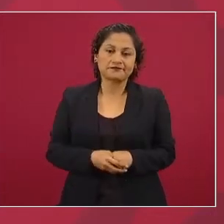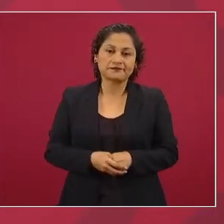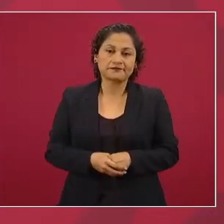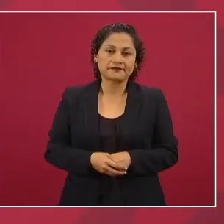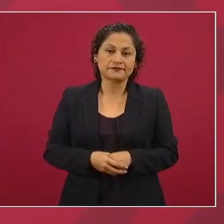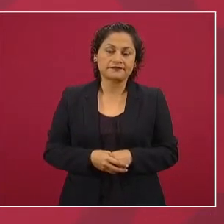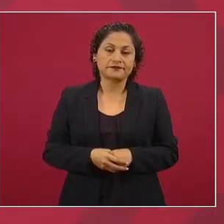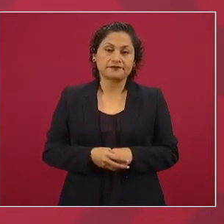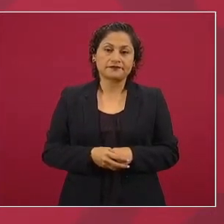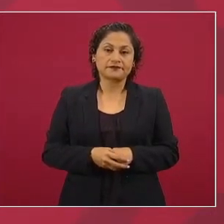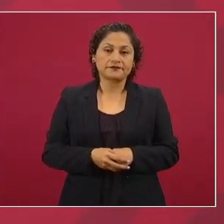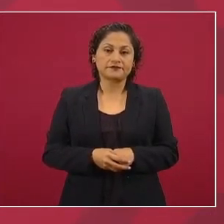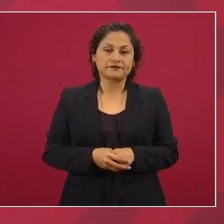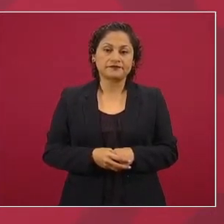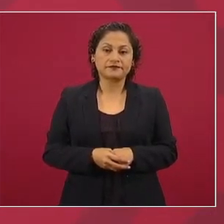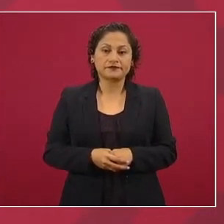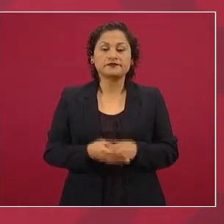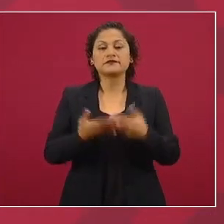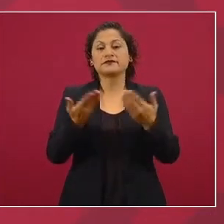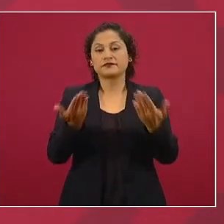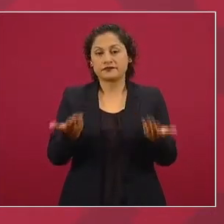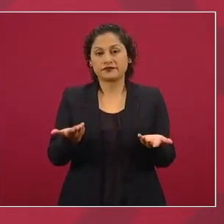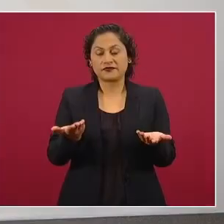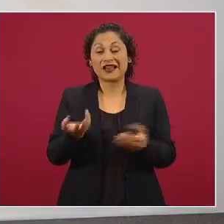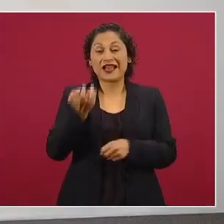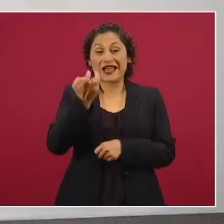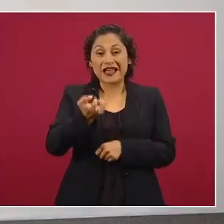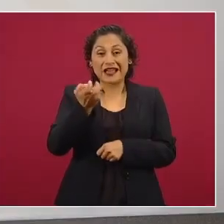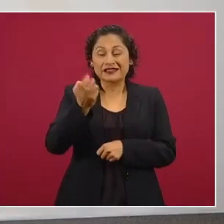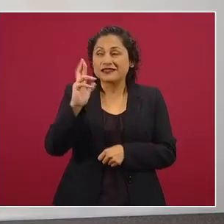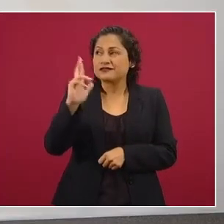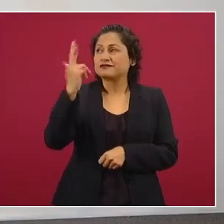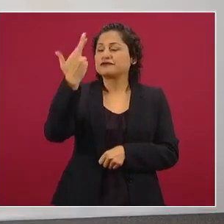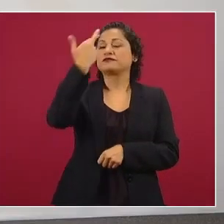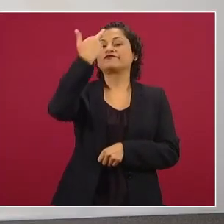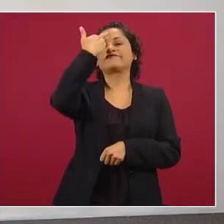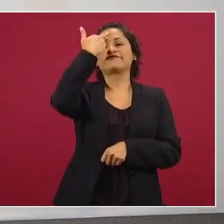Entonces, ¿cuál es la enseñanza?